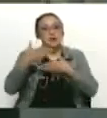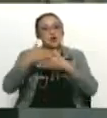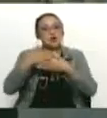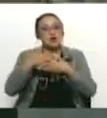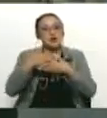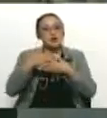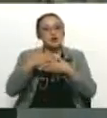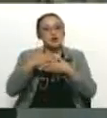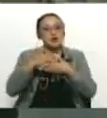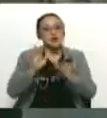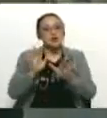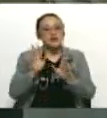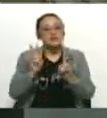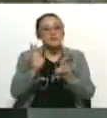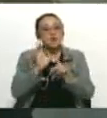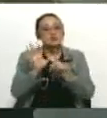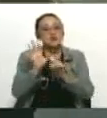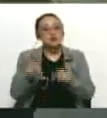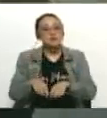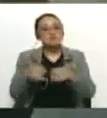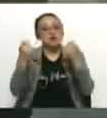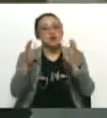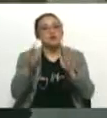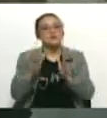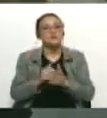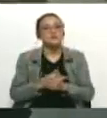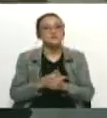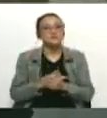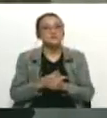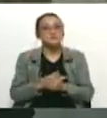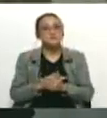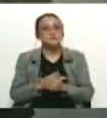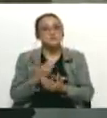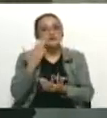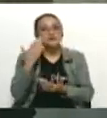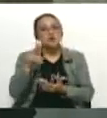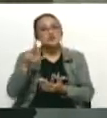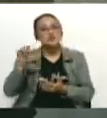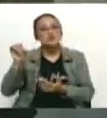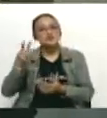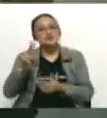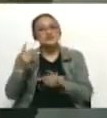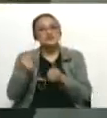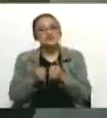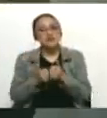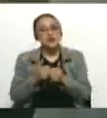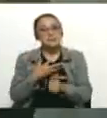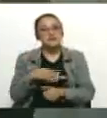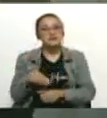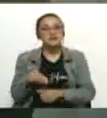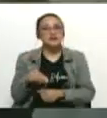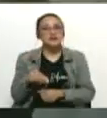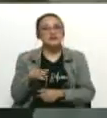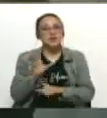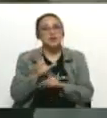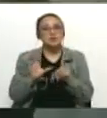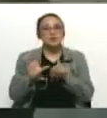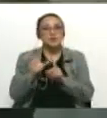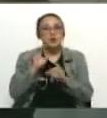derrotada en el campo de la cultura y específicamente en el campo de las letras. Allí vimos a Luis Brito García, nuestro vicepresidente de